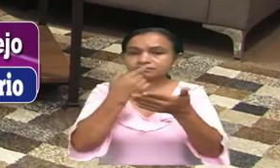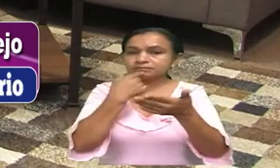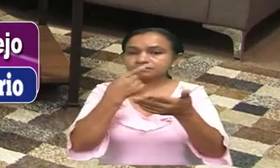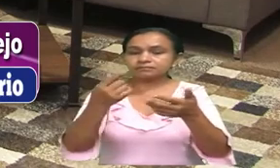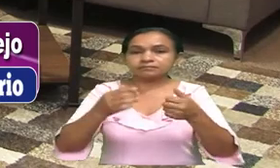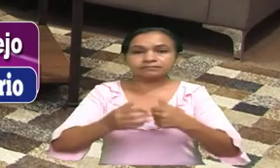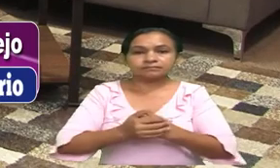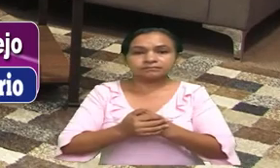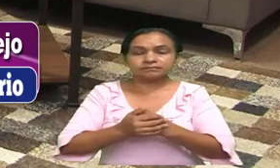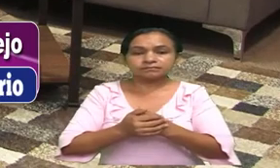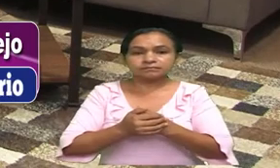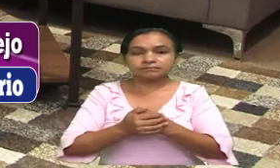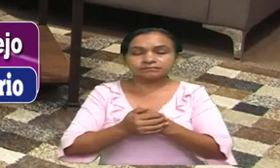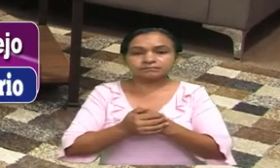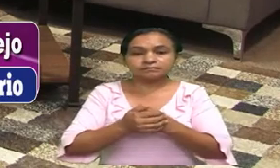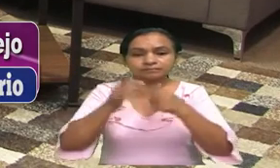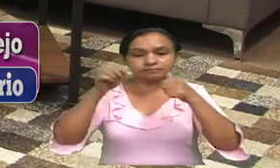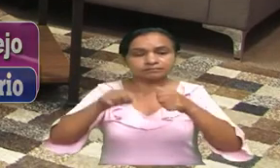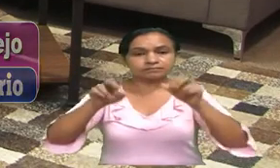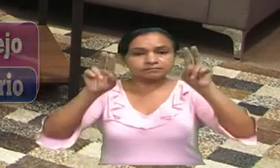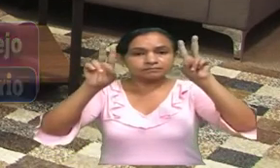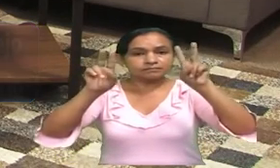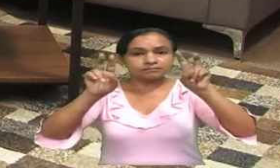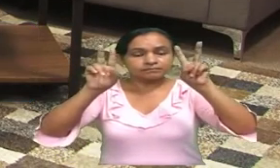Sí, en este aspecto